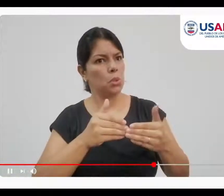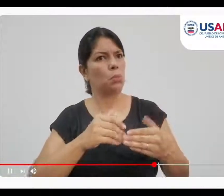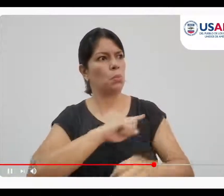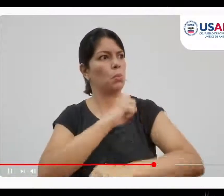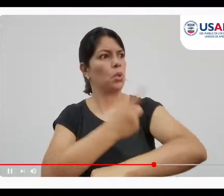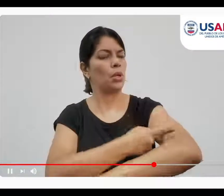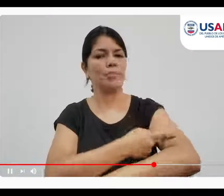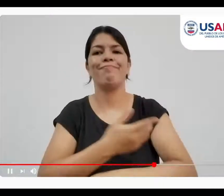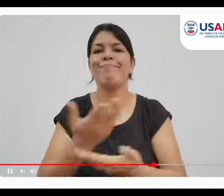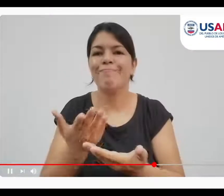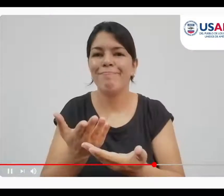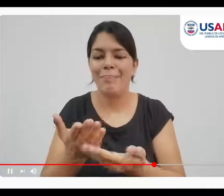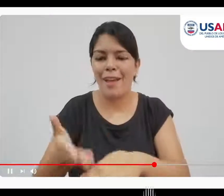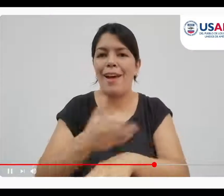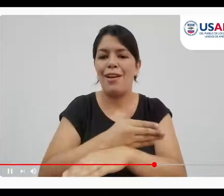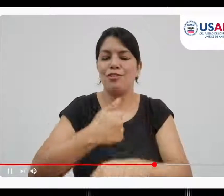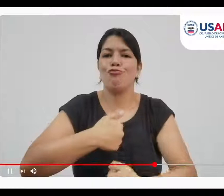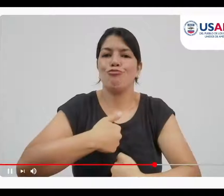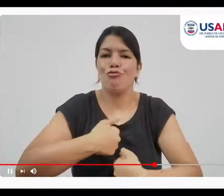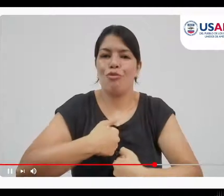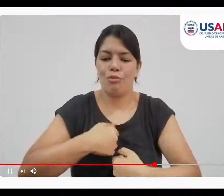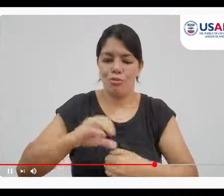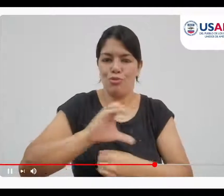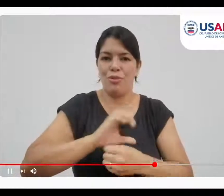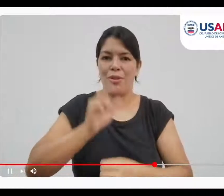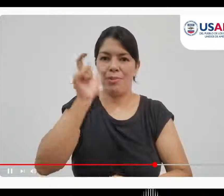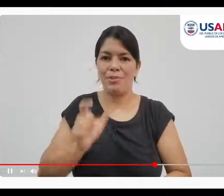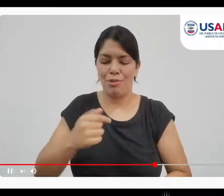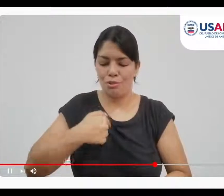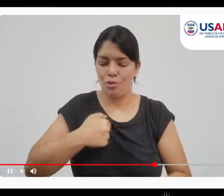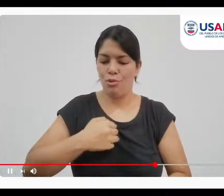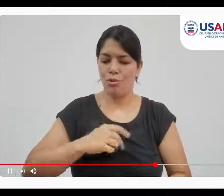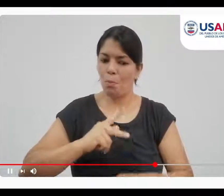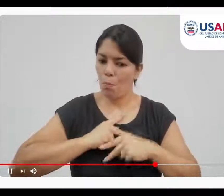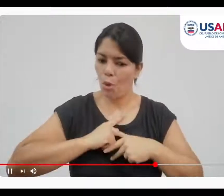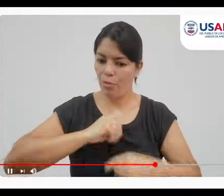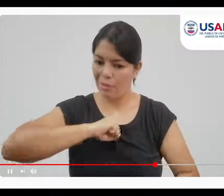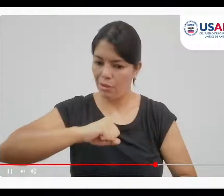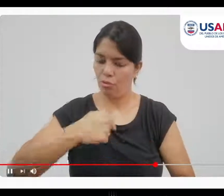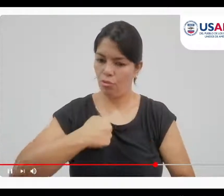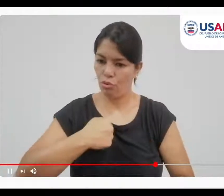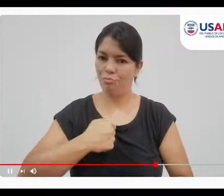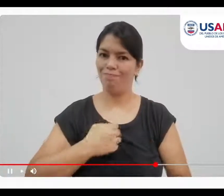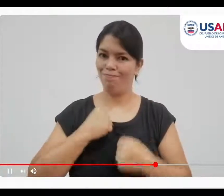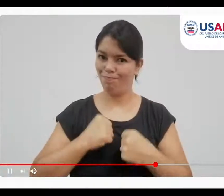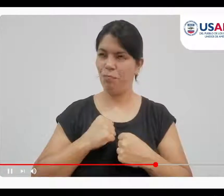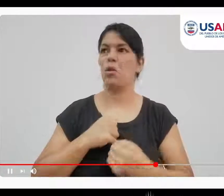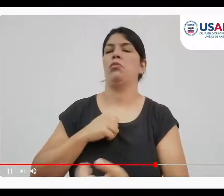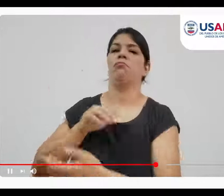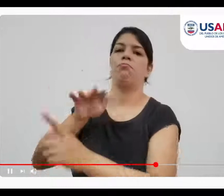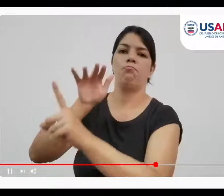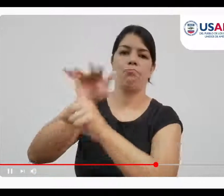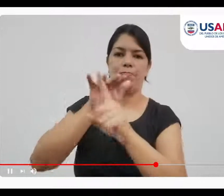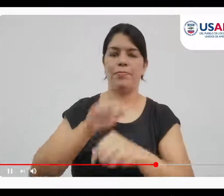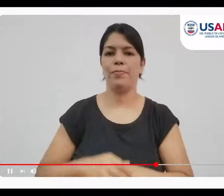eso parte del empoderamiento, del sentirte tú como ciudadano dueño de tus derechos, dueño de tus acciones y dueño de tu futuro. Una